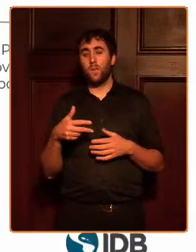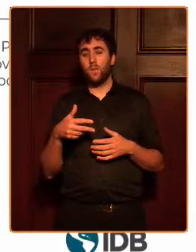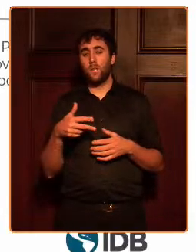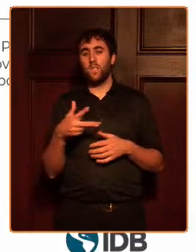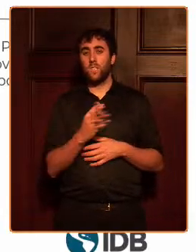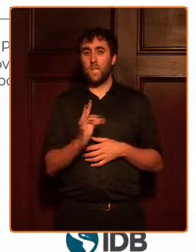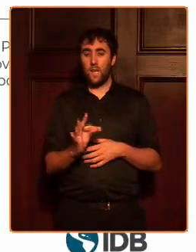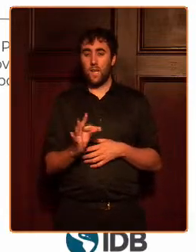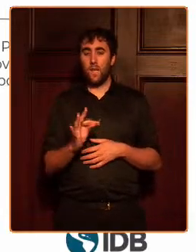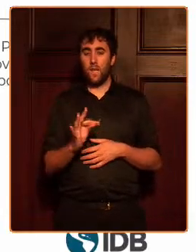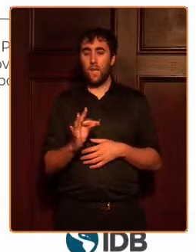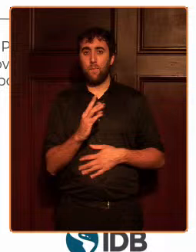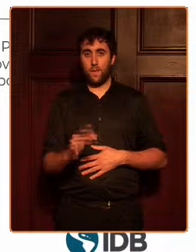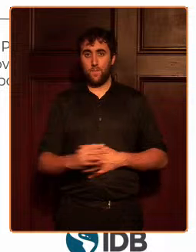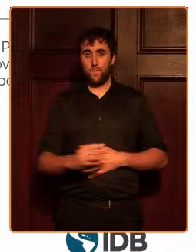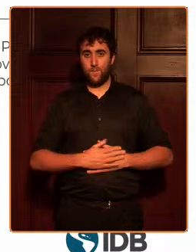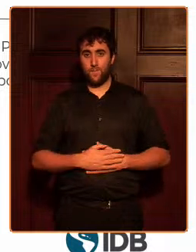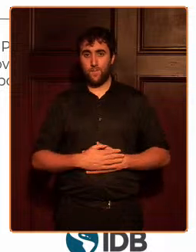ChatGPT.